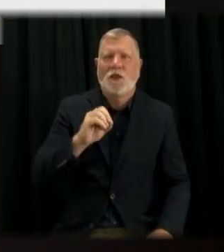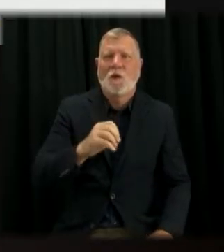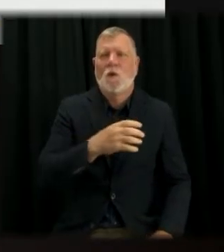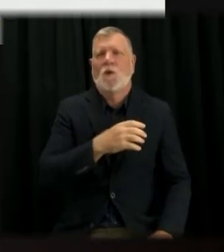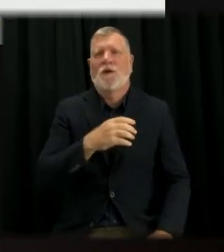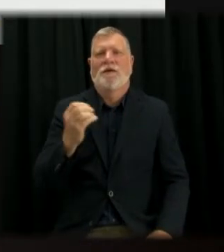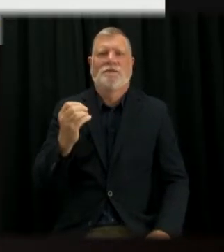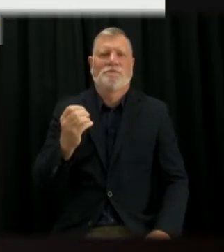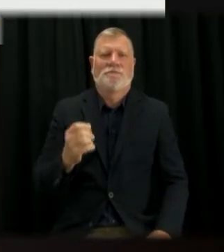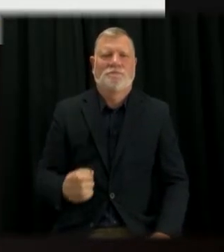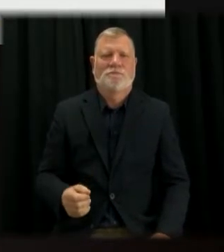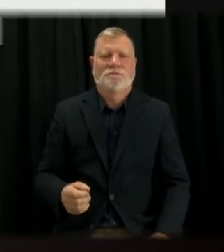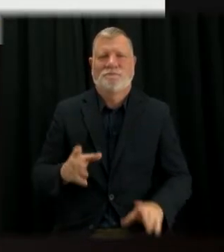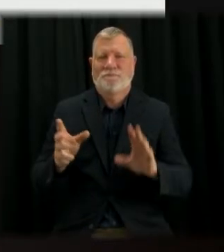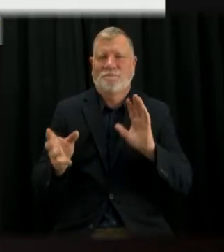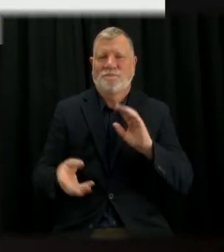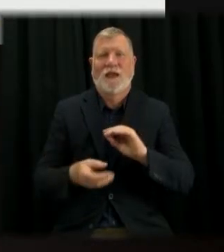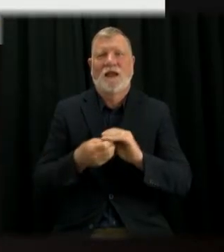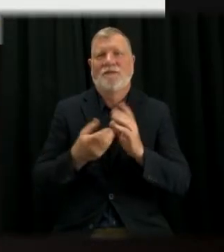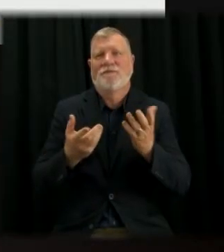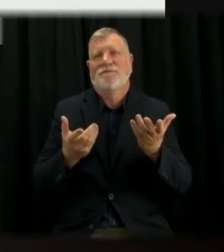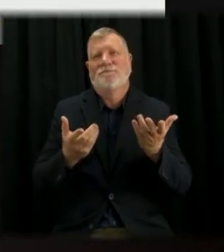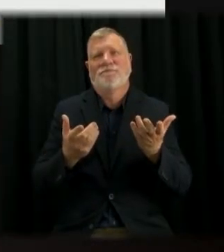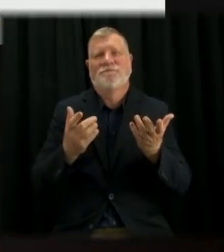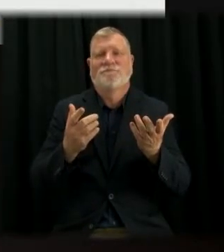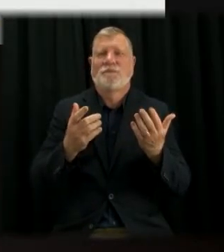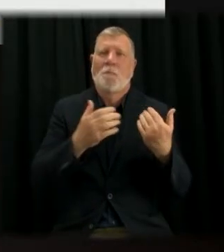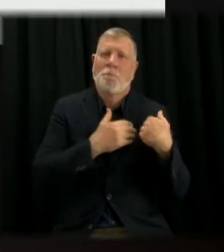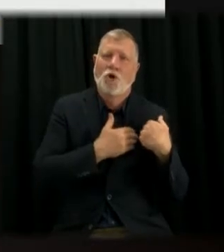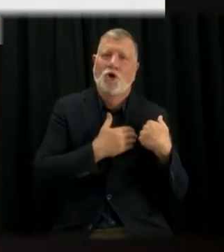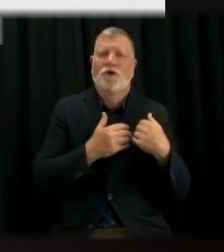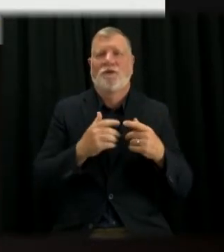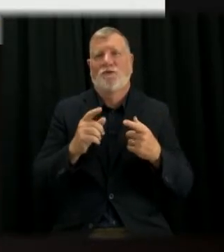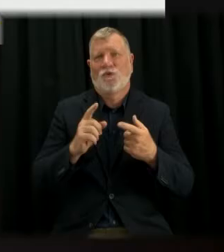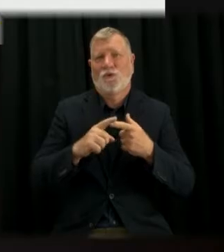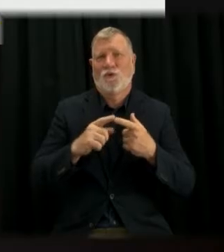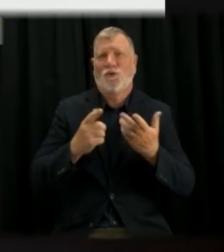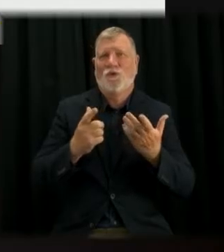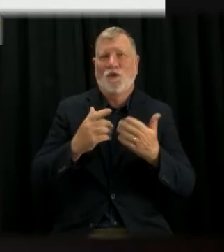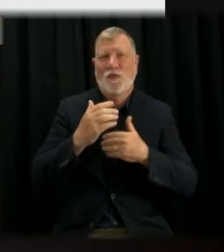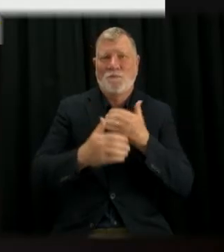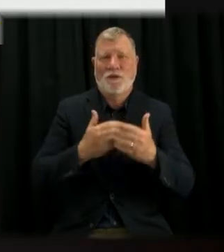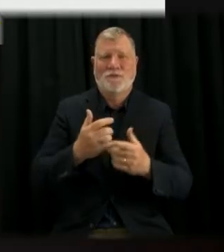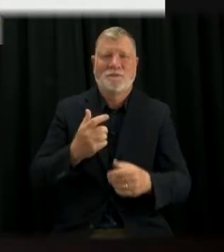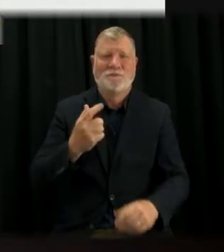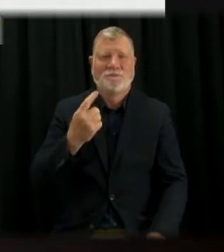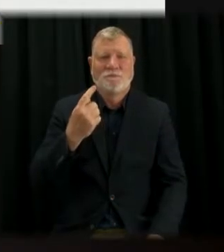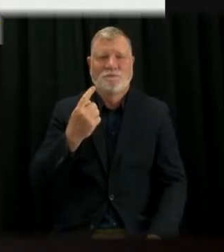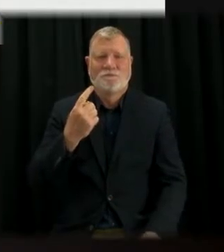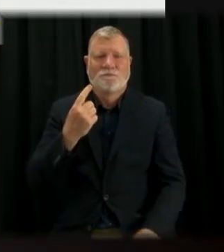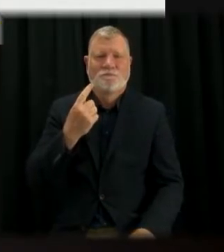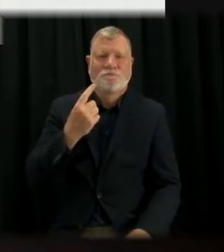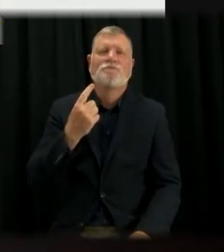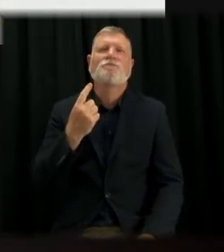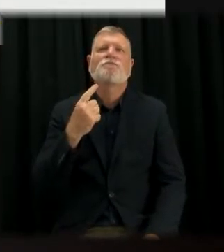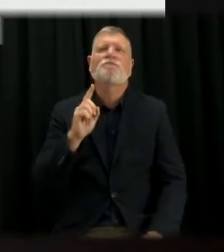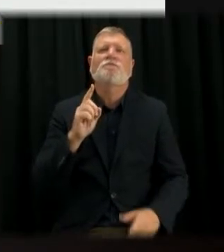de acusaciones de BDO, una carga adicional para el proceso de